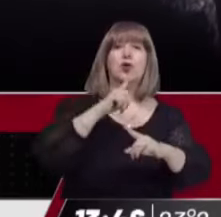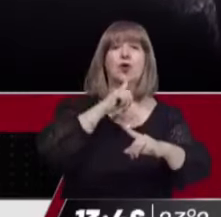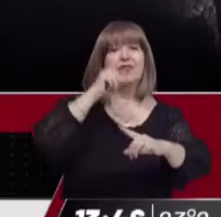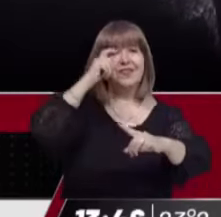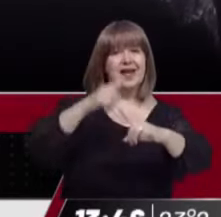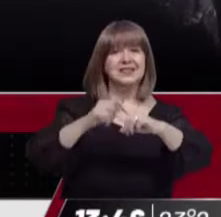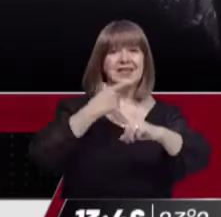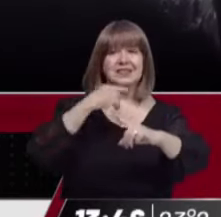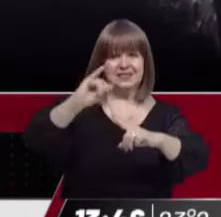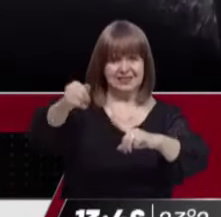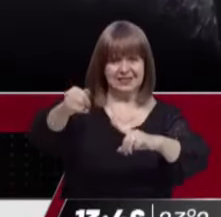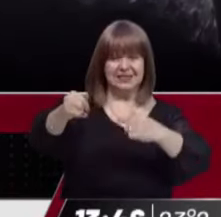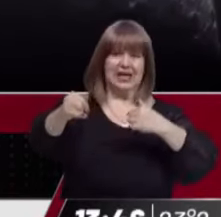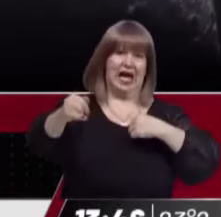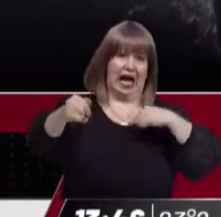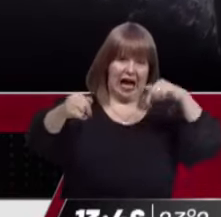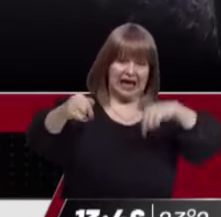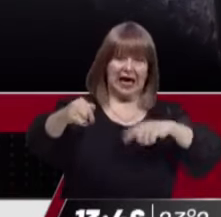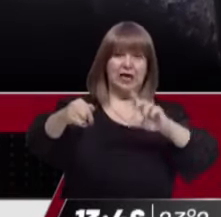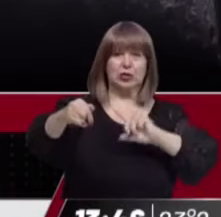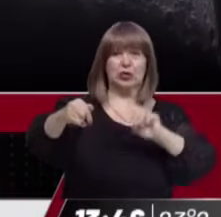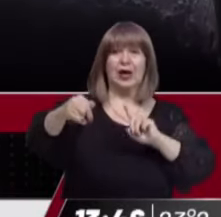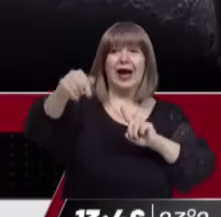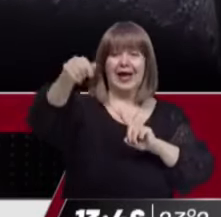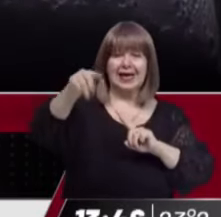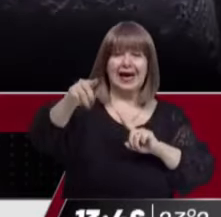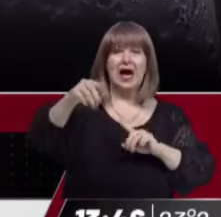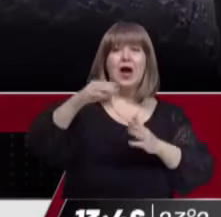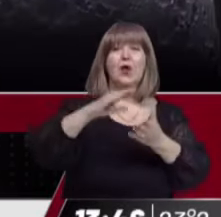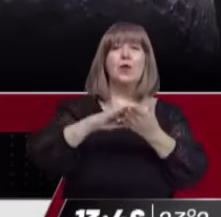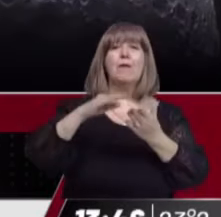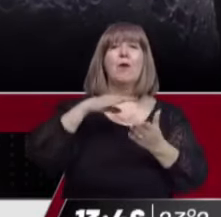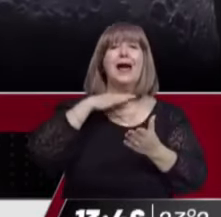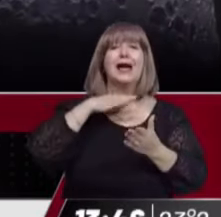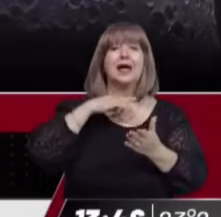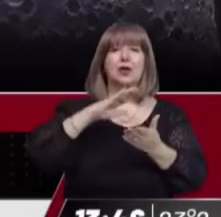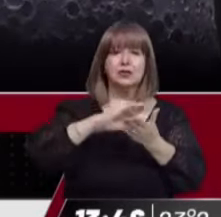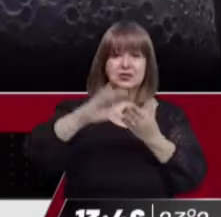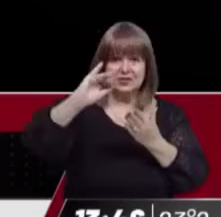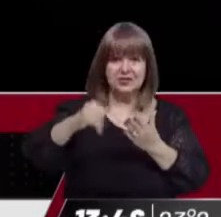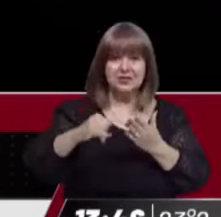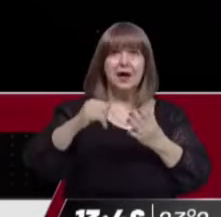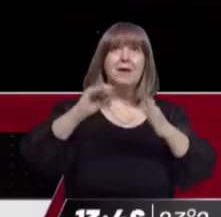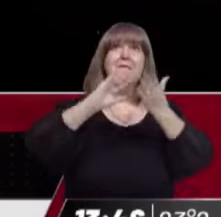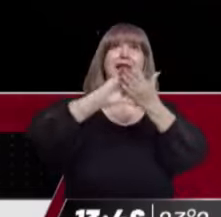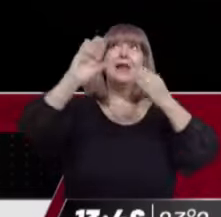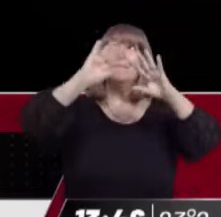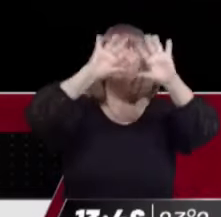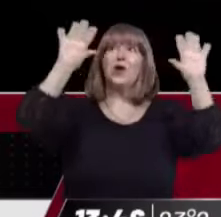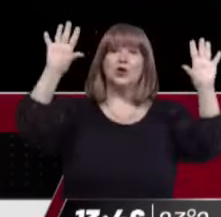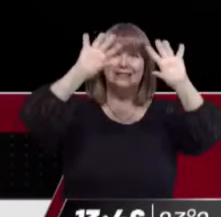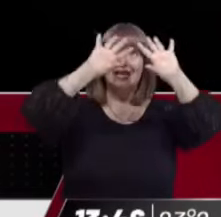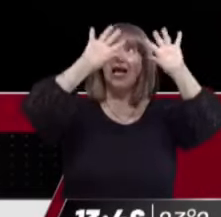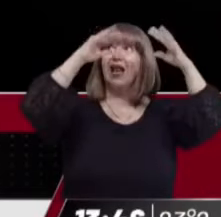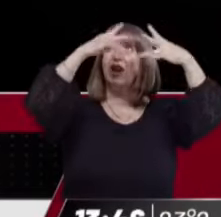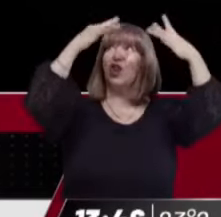o en Nuevo México, que es donde tenés el cielo más claro de todos para observar estos fenómenos. Porque tenés